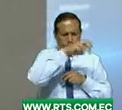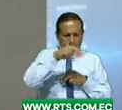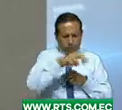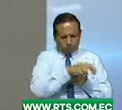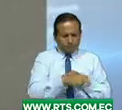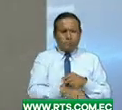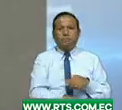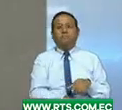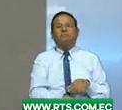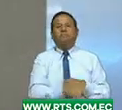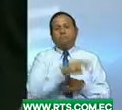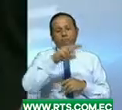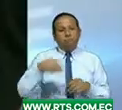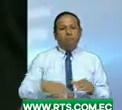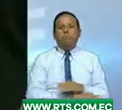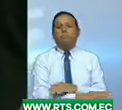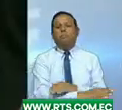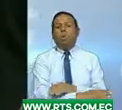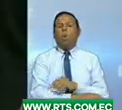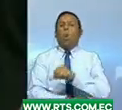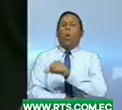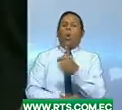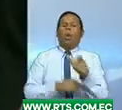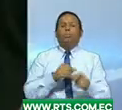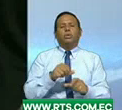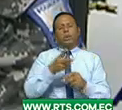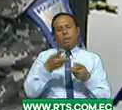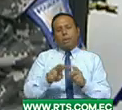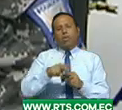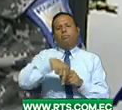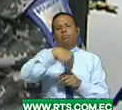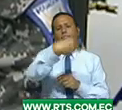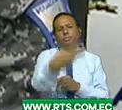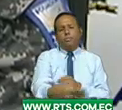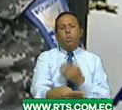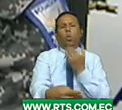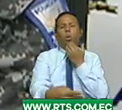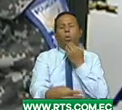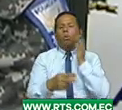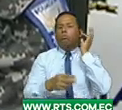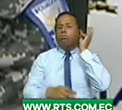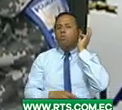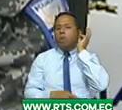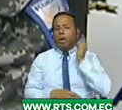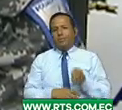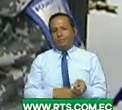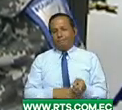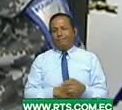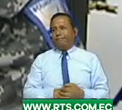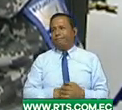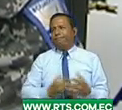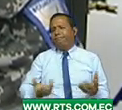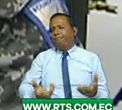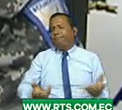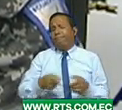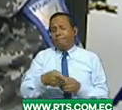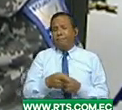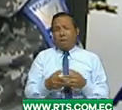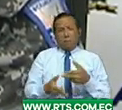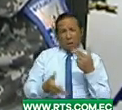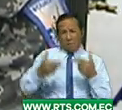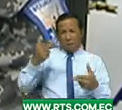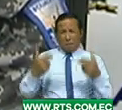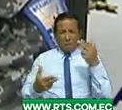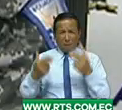emergencia. Otra persona habría también resultado herida. El sexo femenino también fue herida en esta